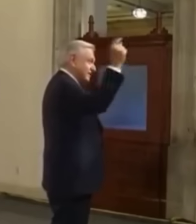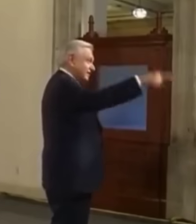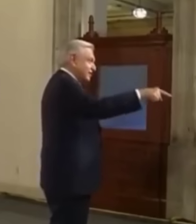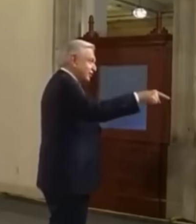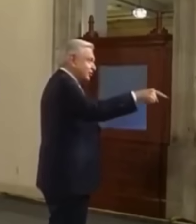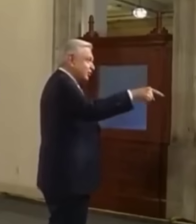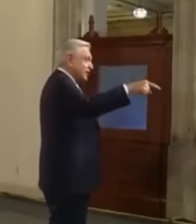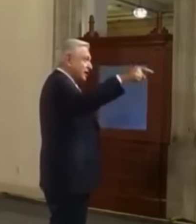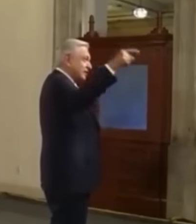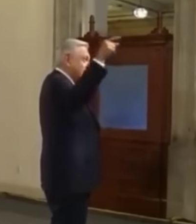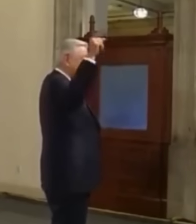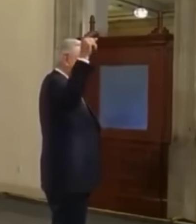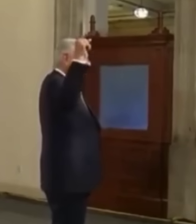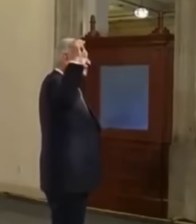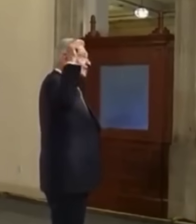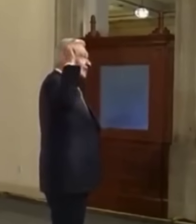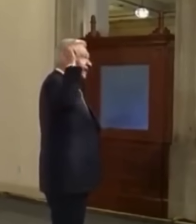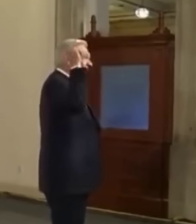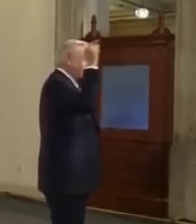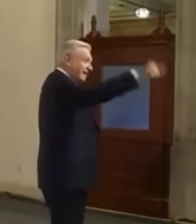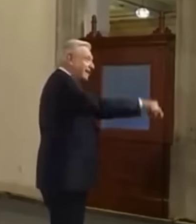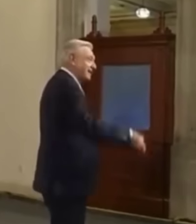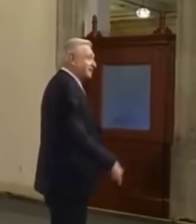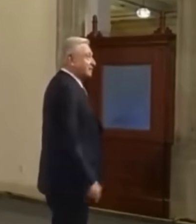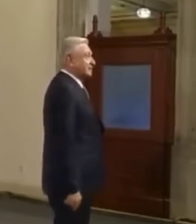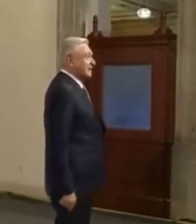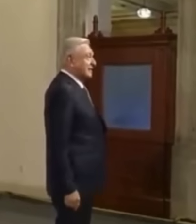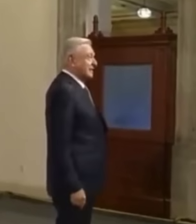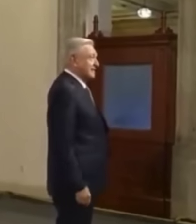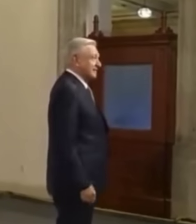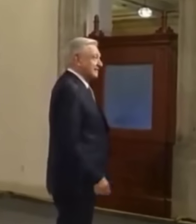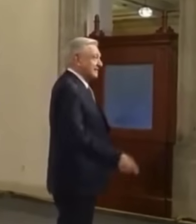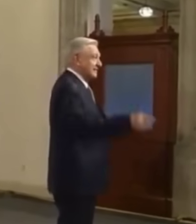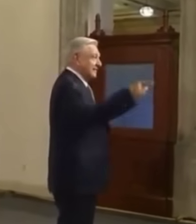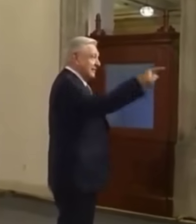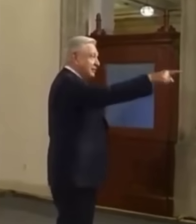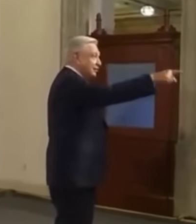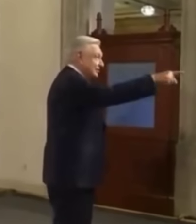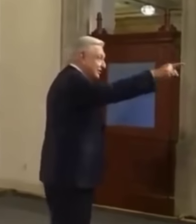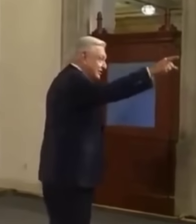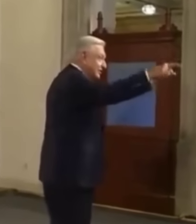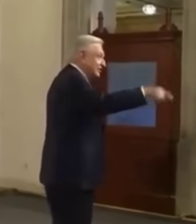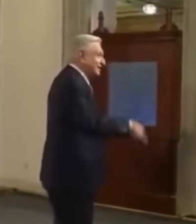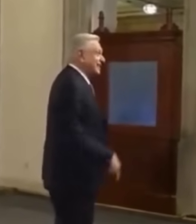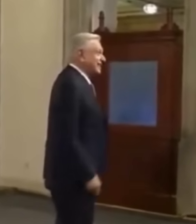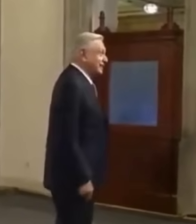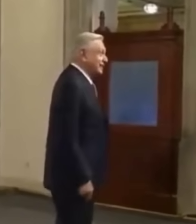periodistas, fotógrafos, a la gente de los talleres y a los